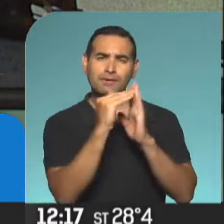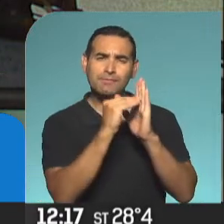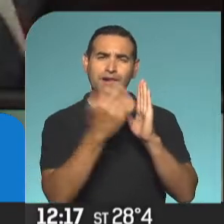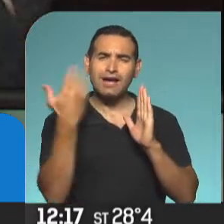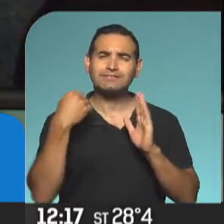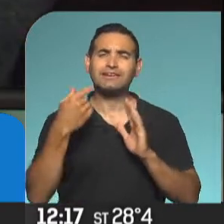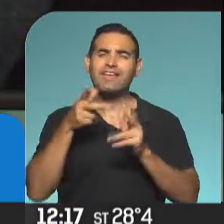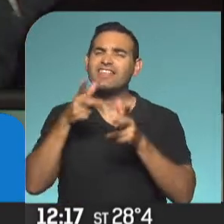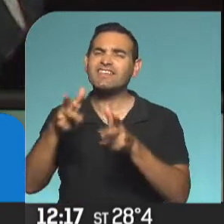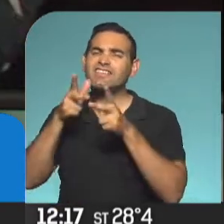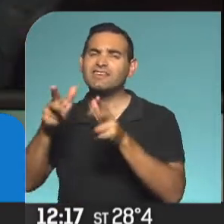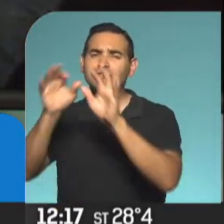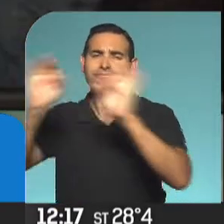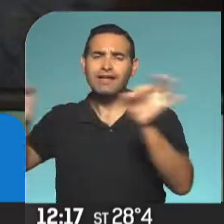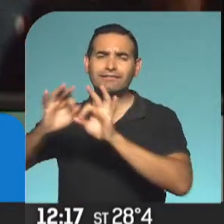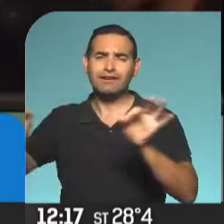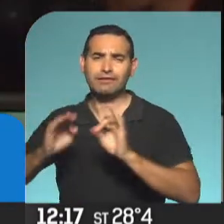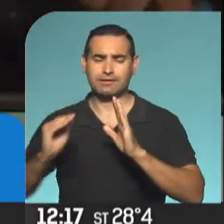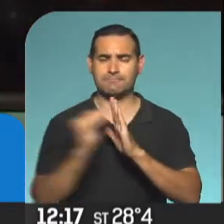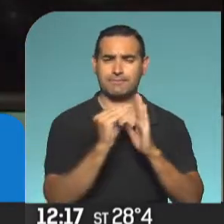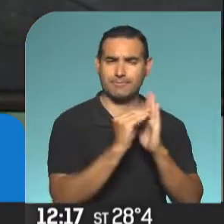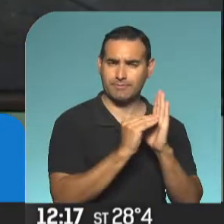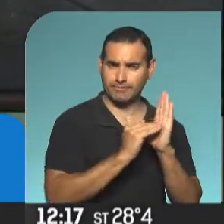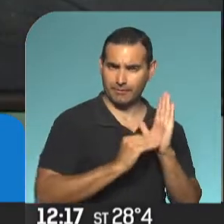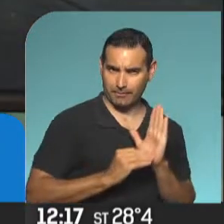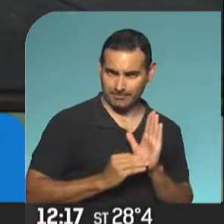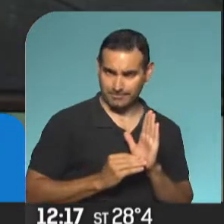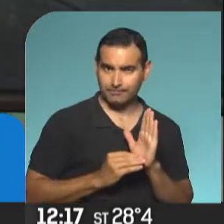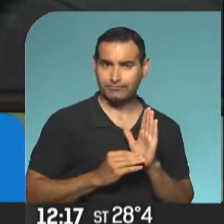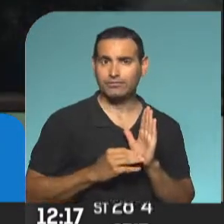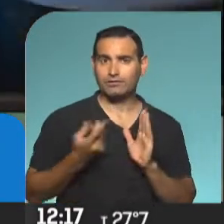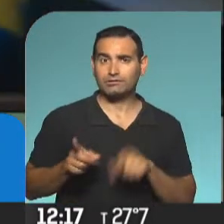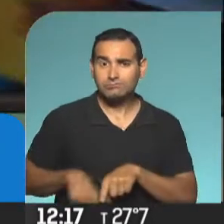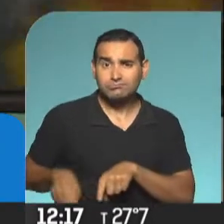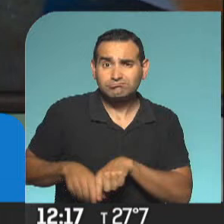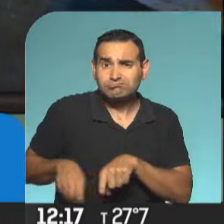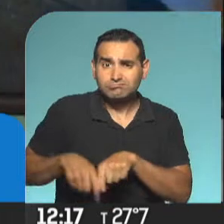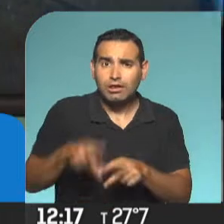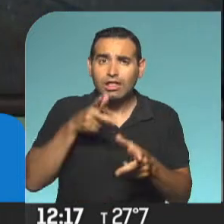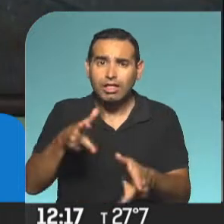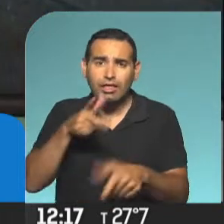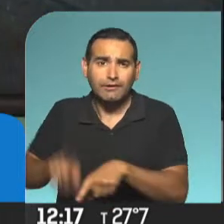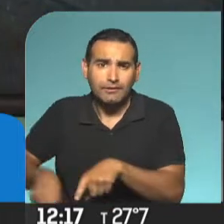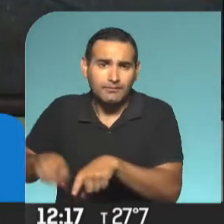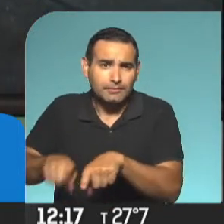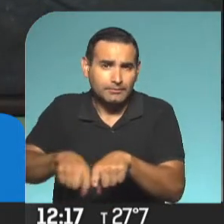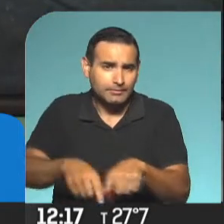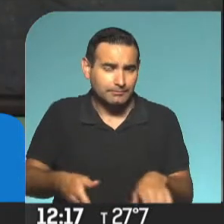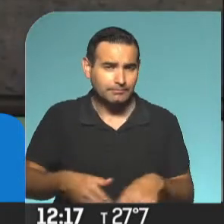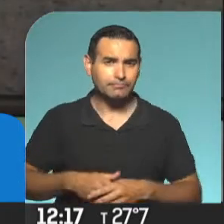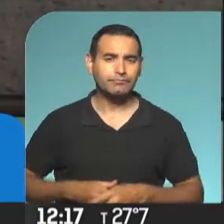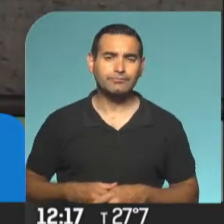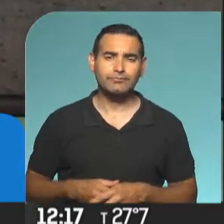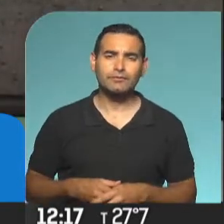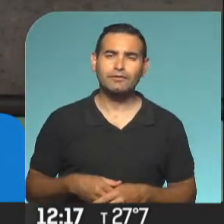diciendo o verdades que se han ido instalando, que de tanto repetirlas quedan como una suerte de paradigma, ¿no? ¿Por qué